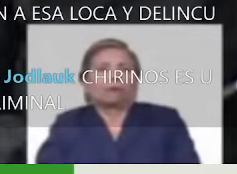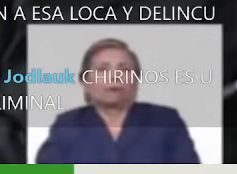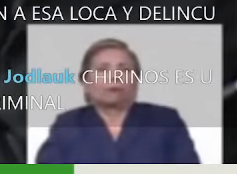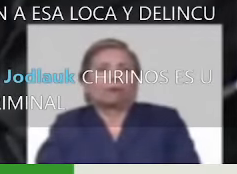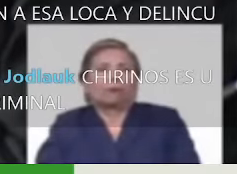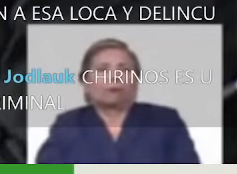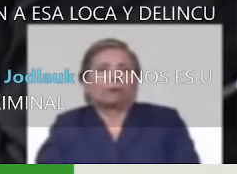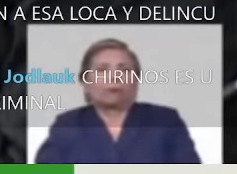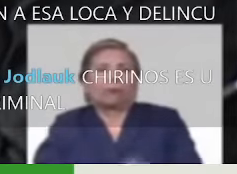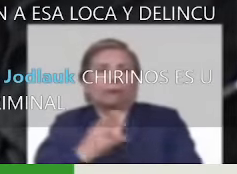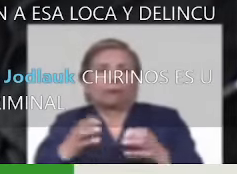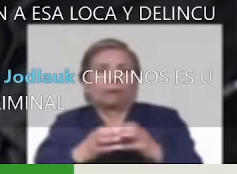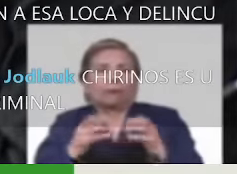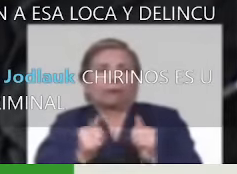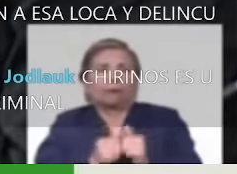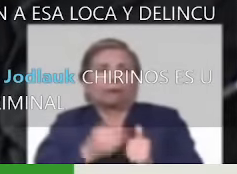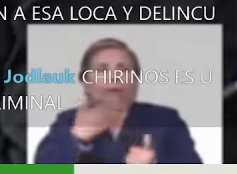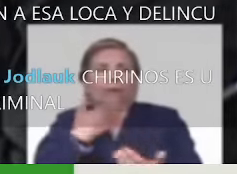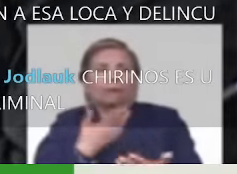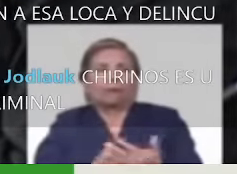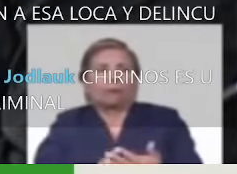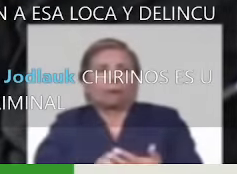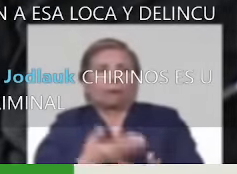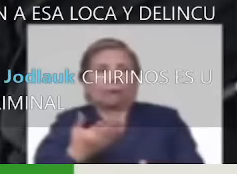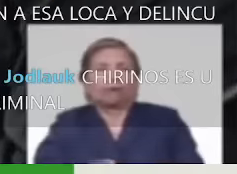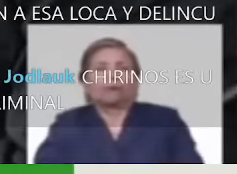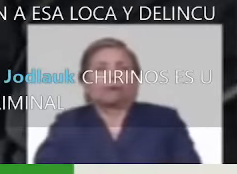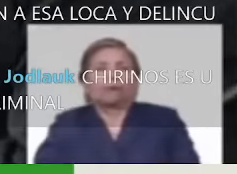Si no hay intervenciones, le agradecemos al